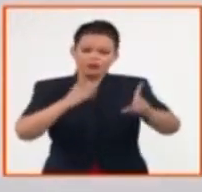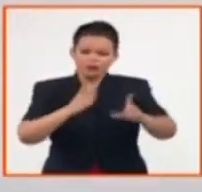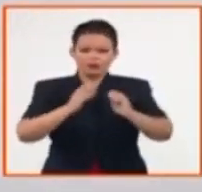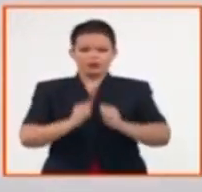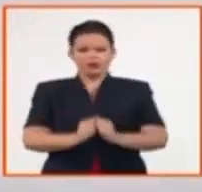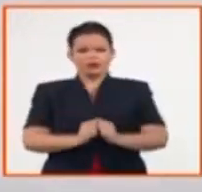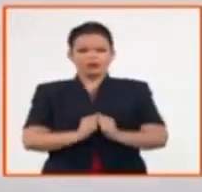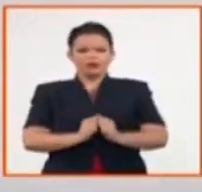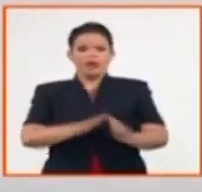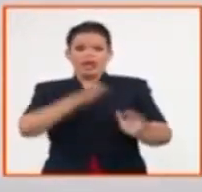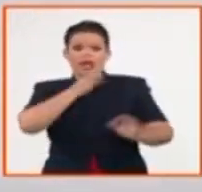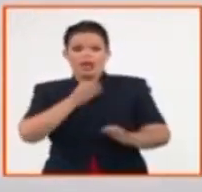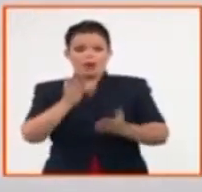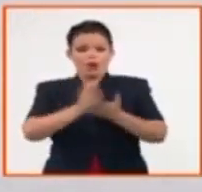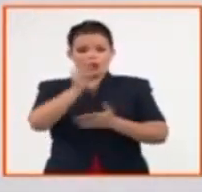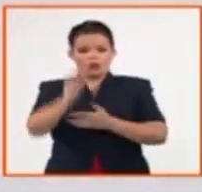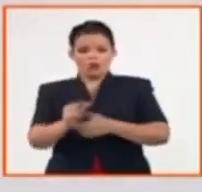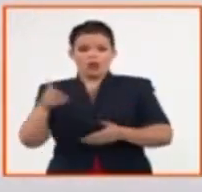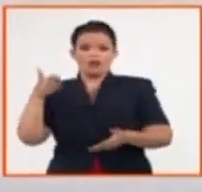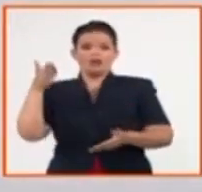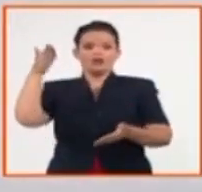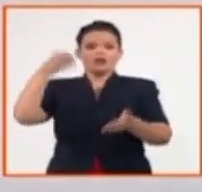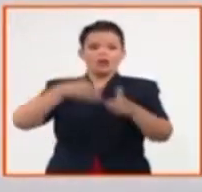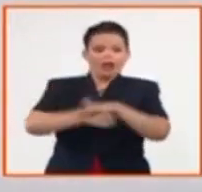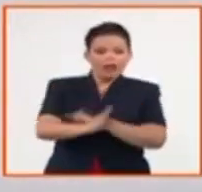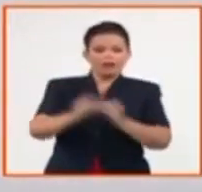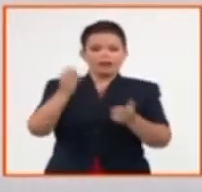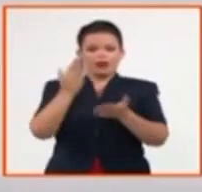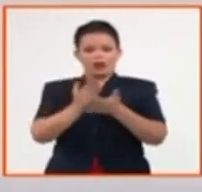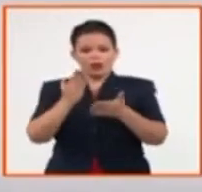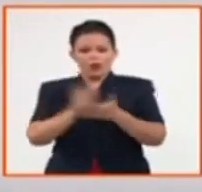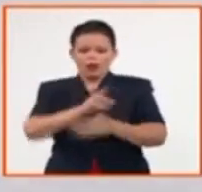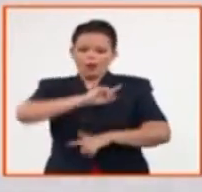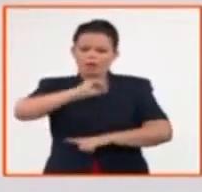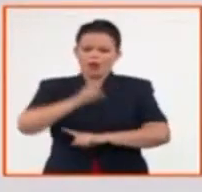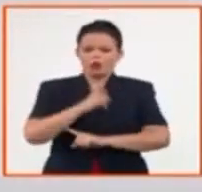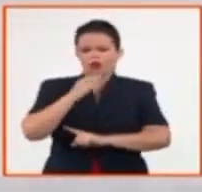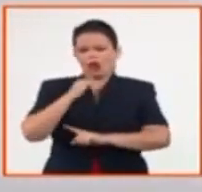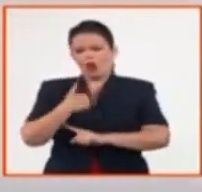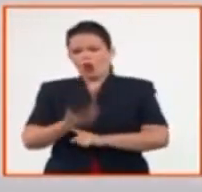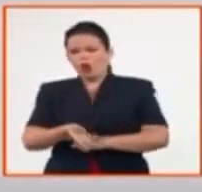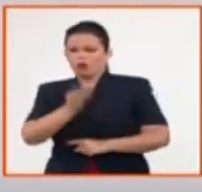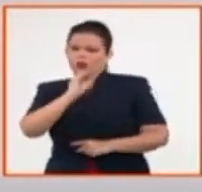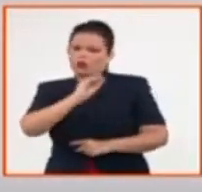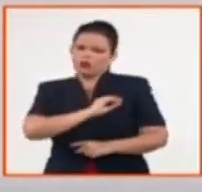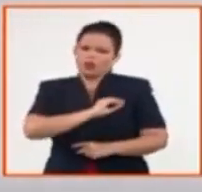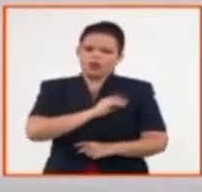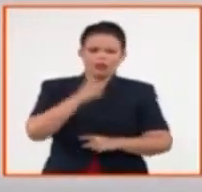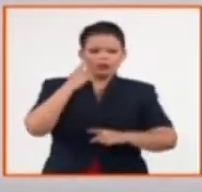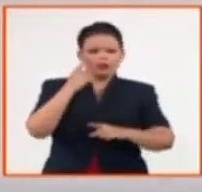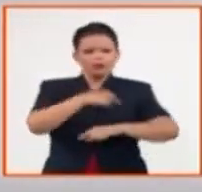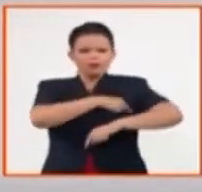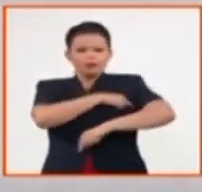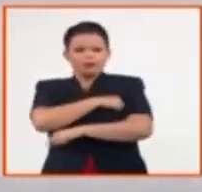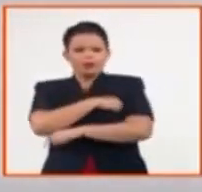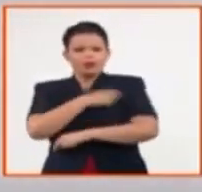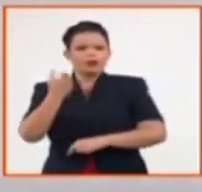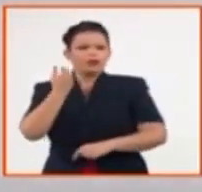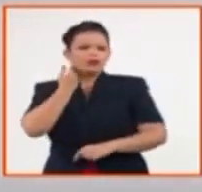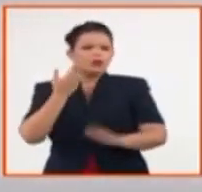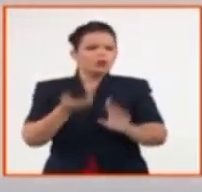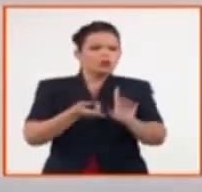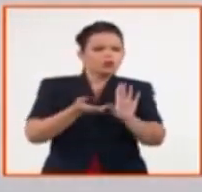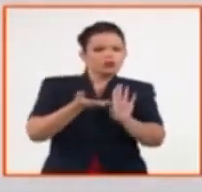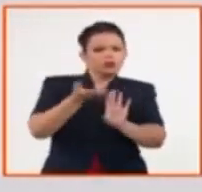medidas, pero es muy importante preservar la salud de nuestros estudiantes y maestros con el cumplimiento estricto de esta medida. Reiteramos el llamado a